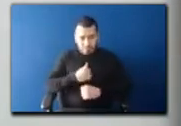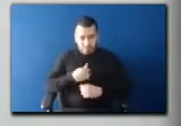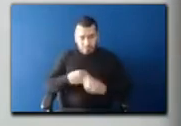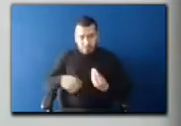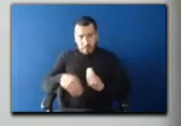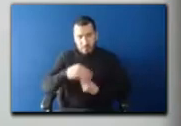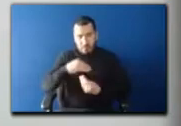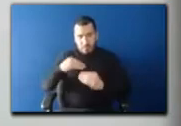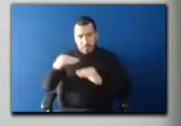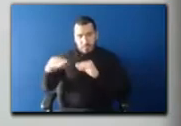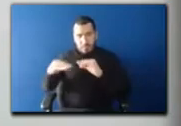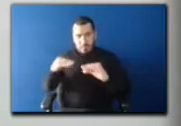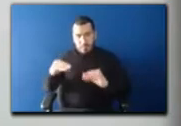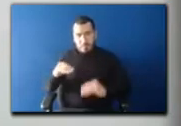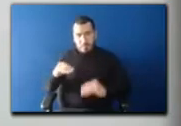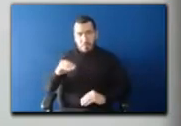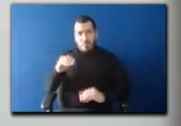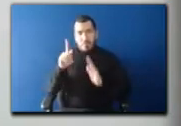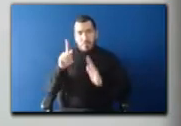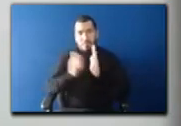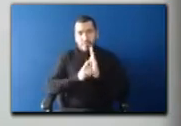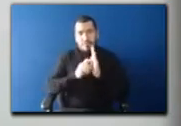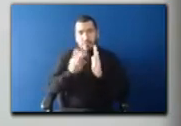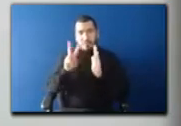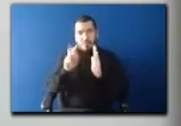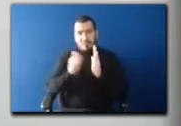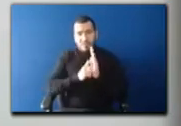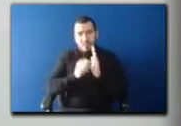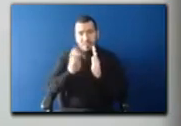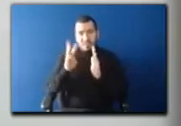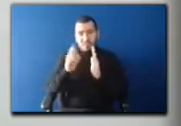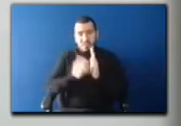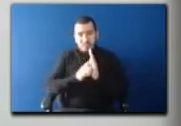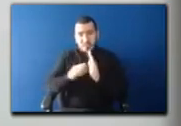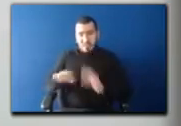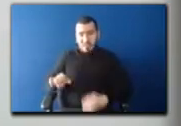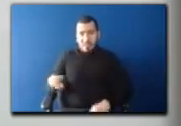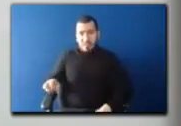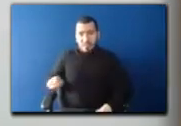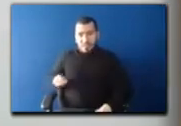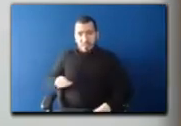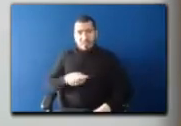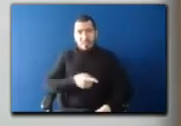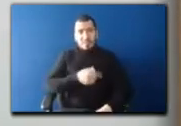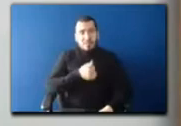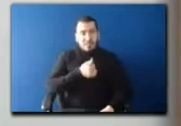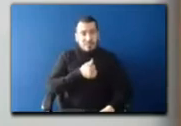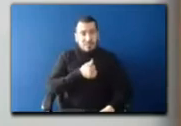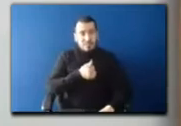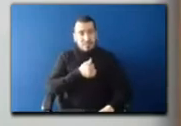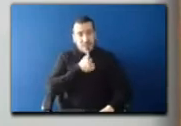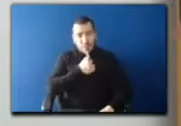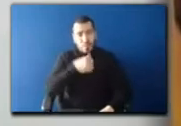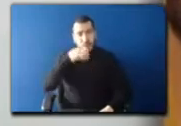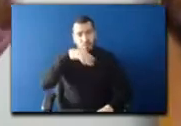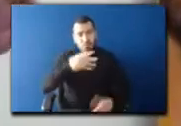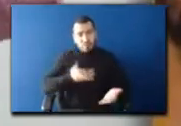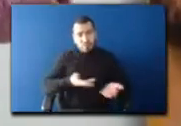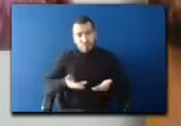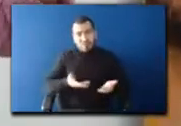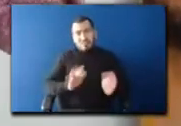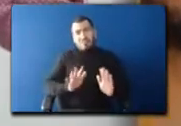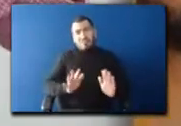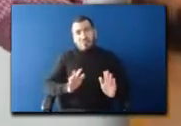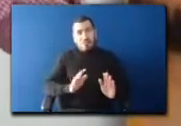transaccionalidad. Tres retiros en cajero, si yo hago al mes tres retiros en cajero, yo tal vez pago dos servicios públicos o dos transacciones por internet y